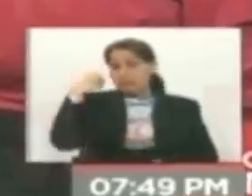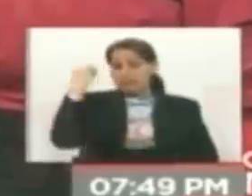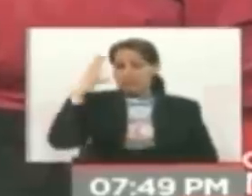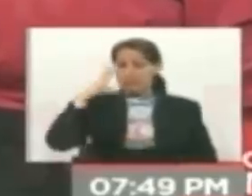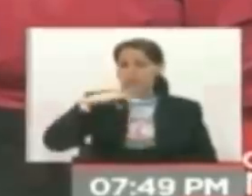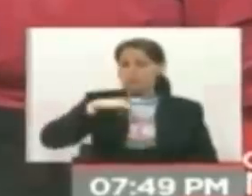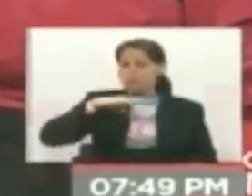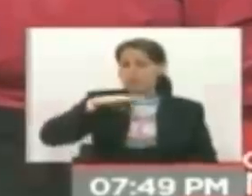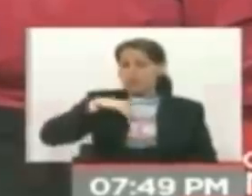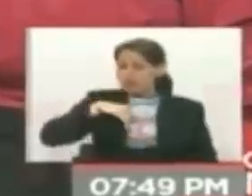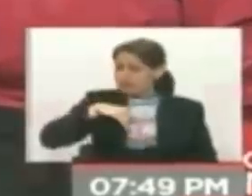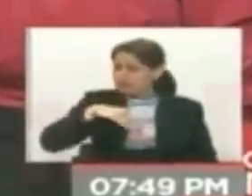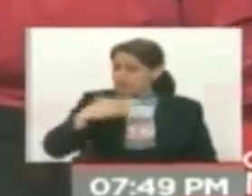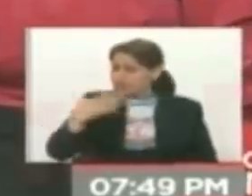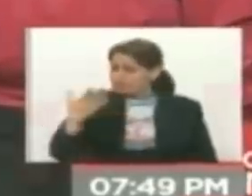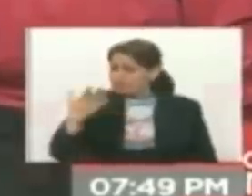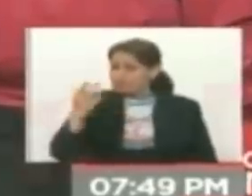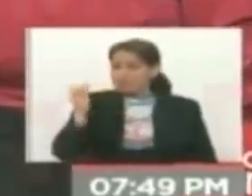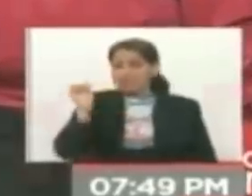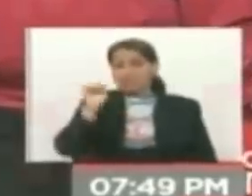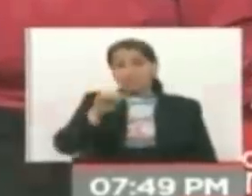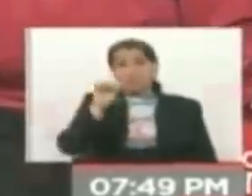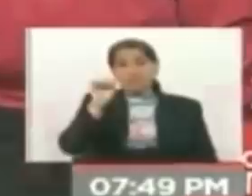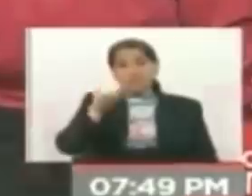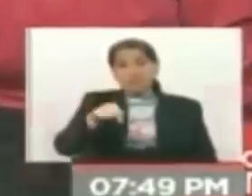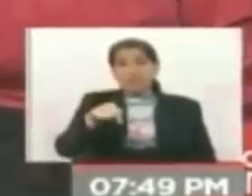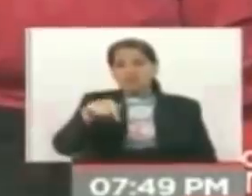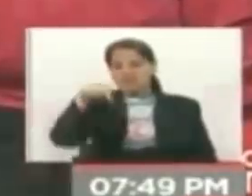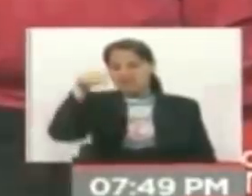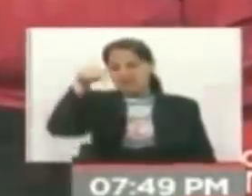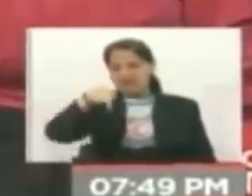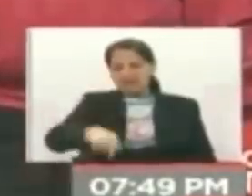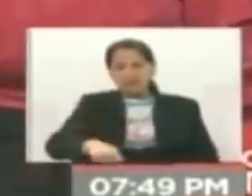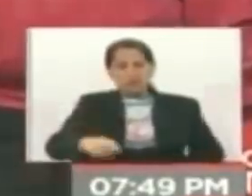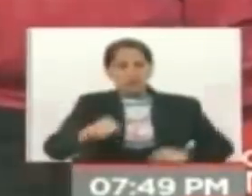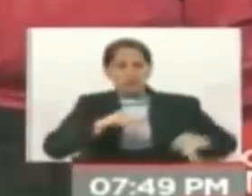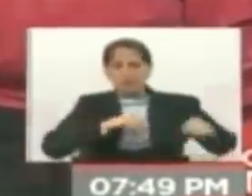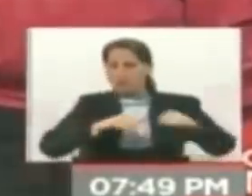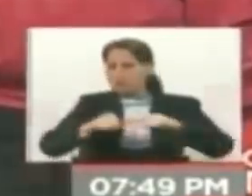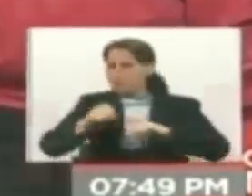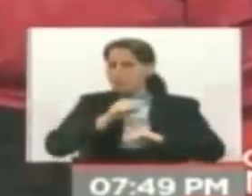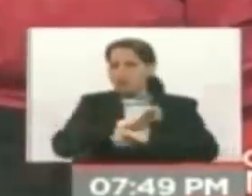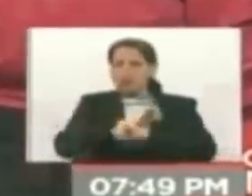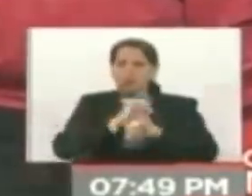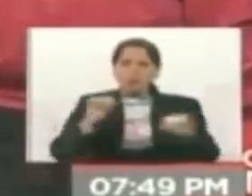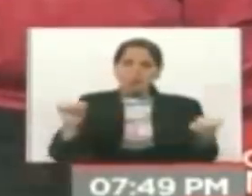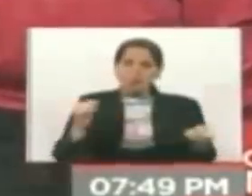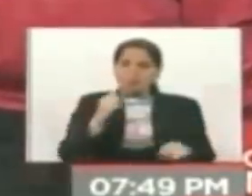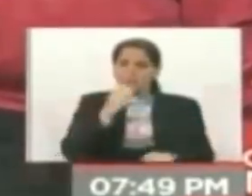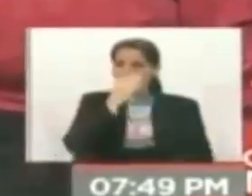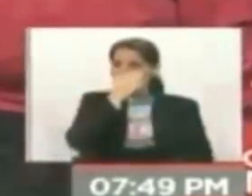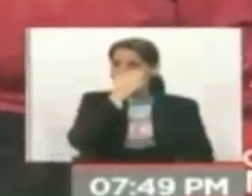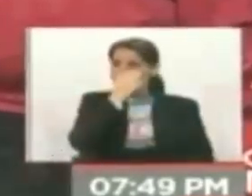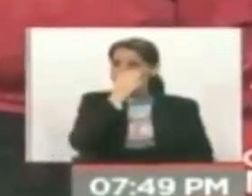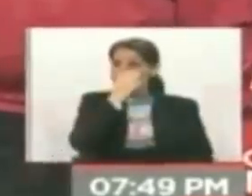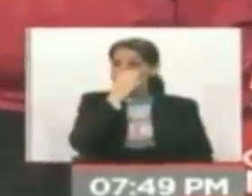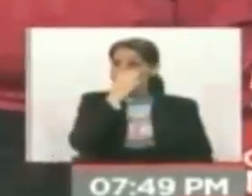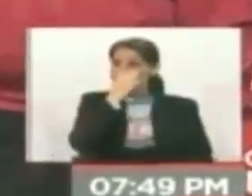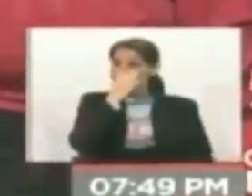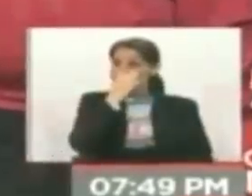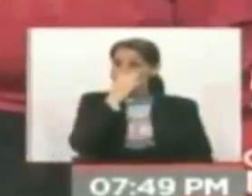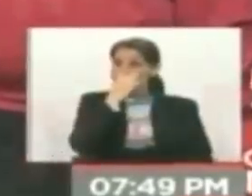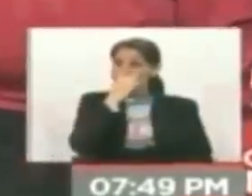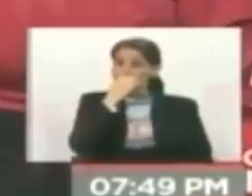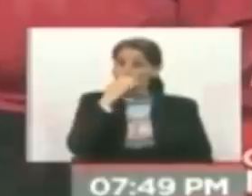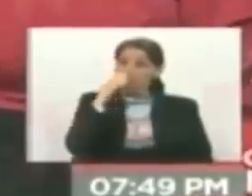Presidente. Y en el 2005 a Carrero, el ELN, le secuestró a los padres y después descubrió que fue una operación montada desde el